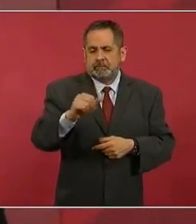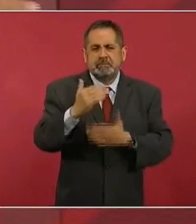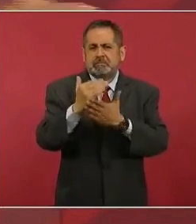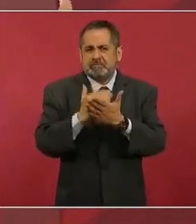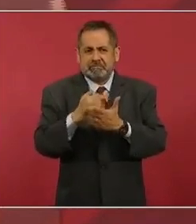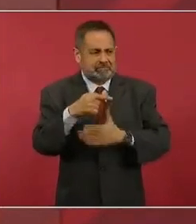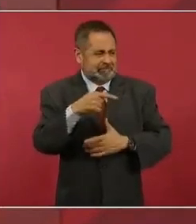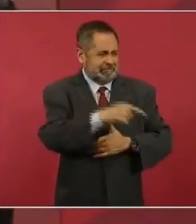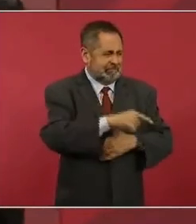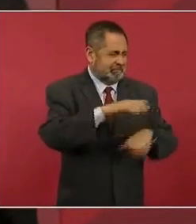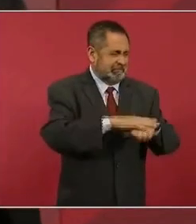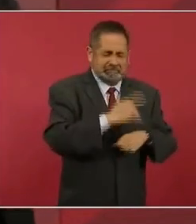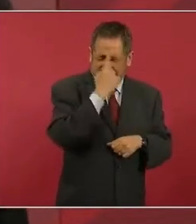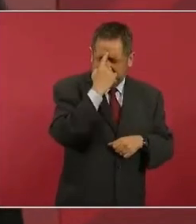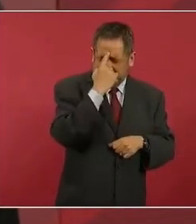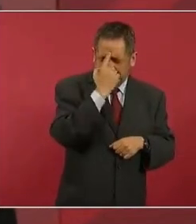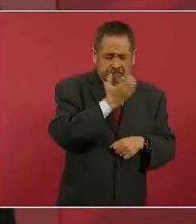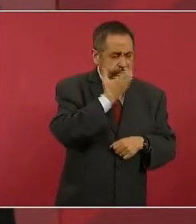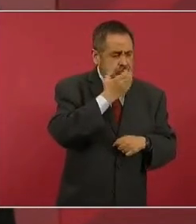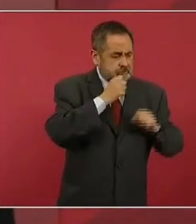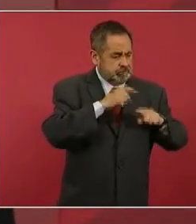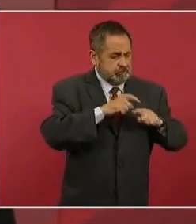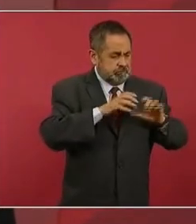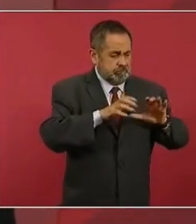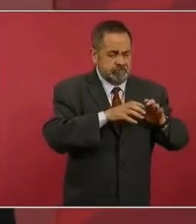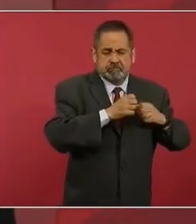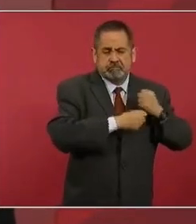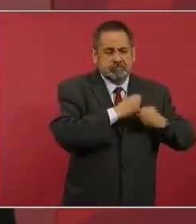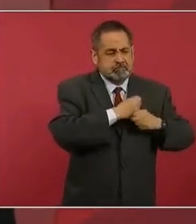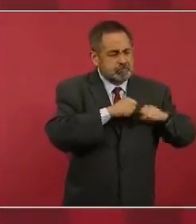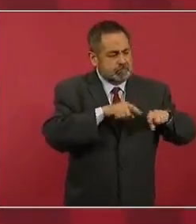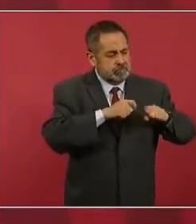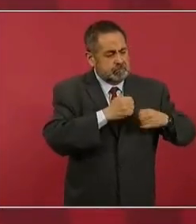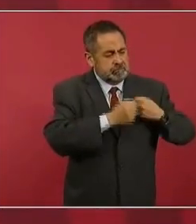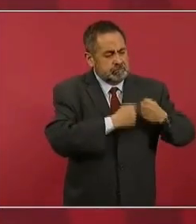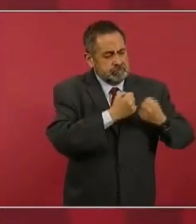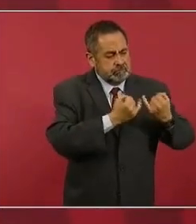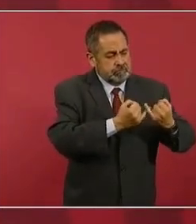Y eso no tiene que ver con lo económico.